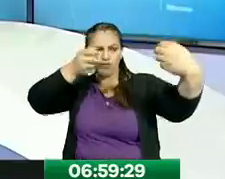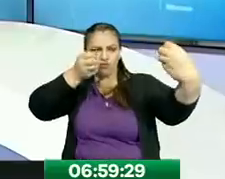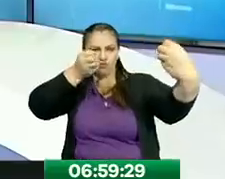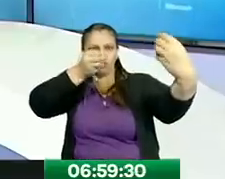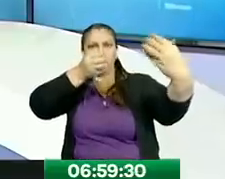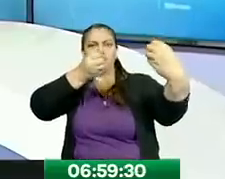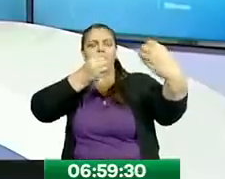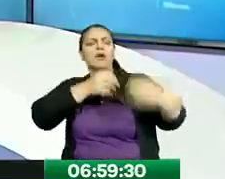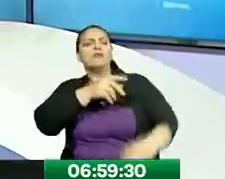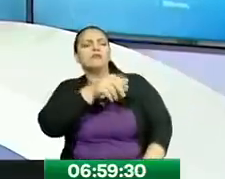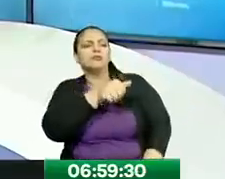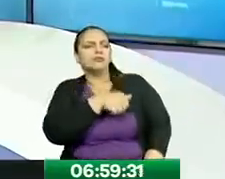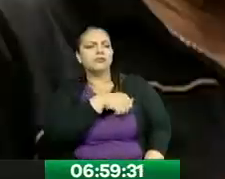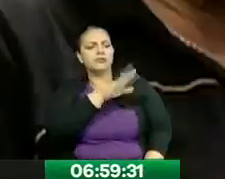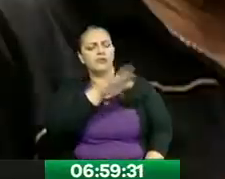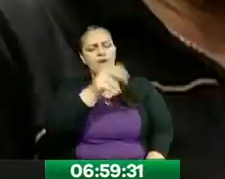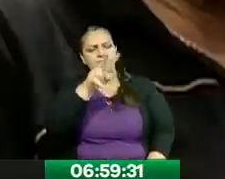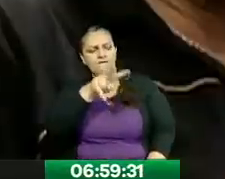veamos